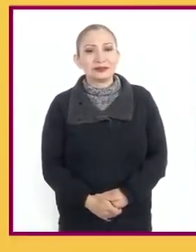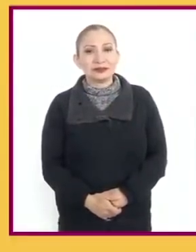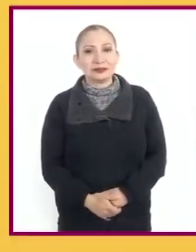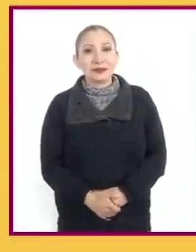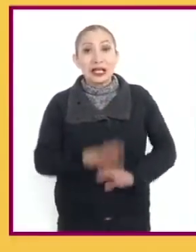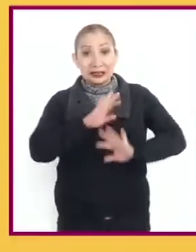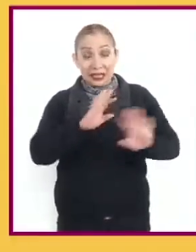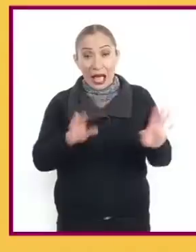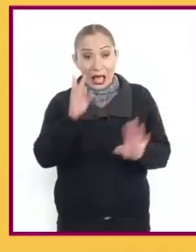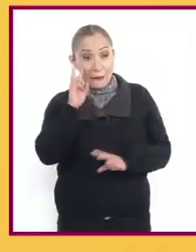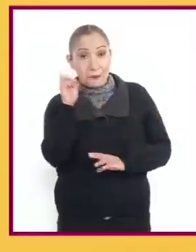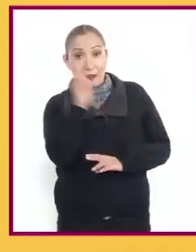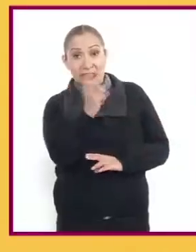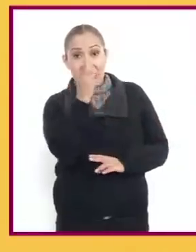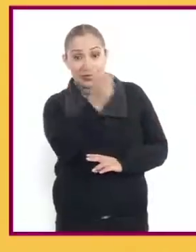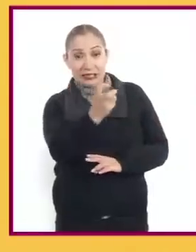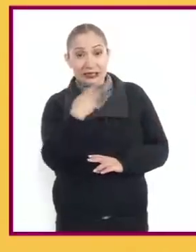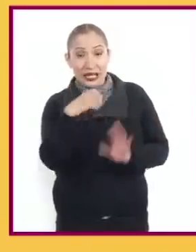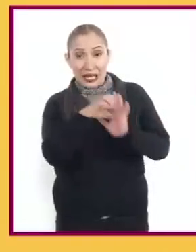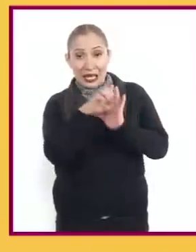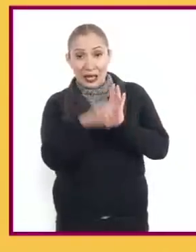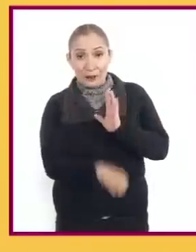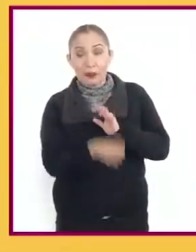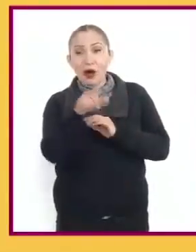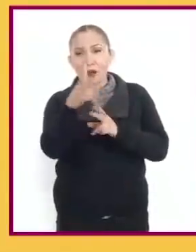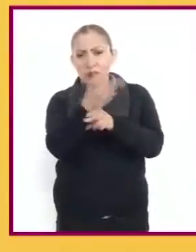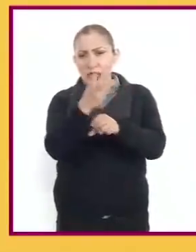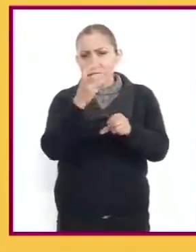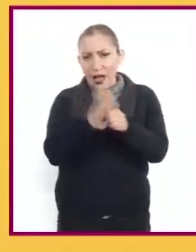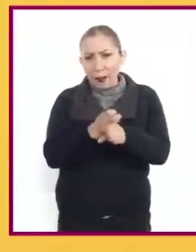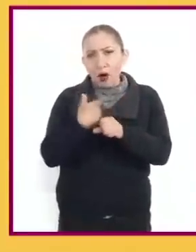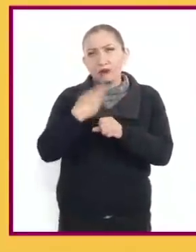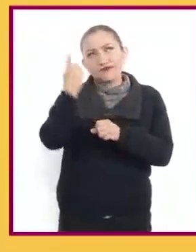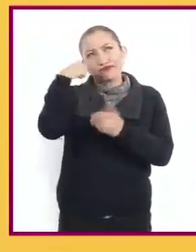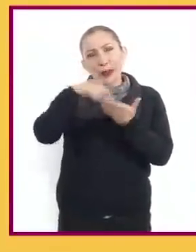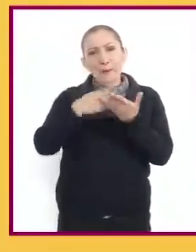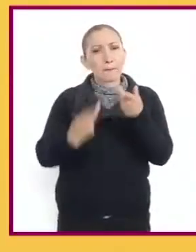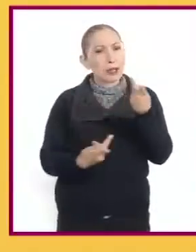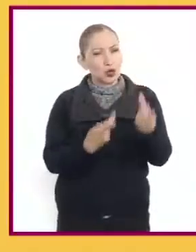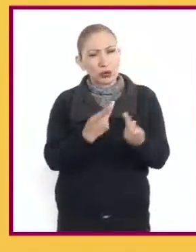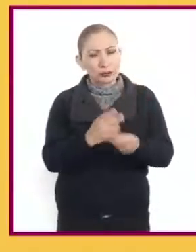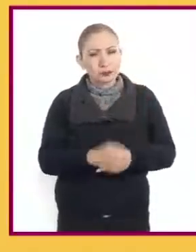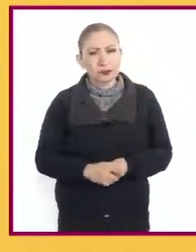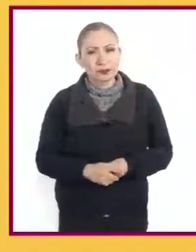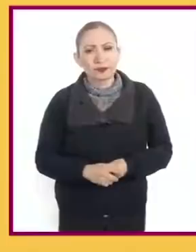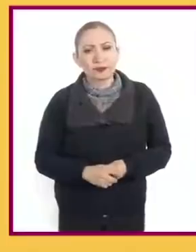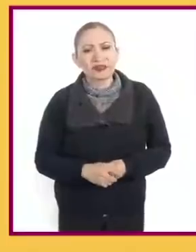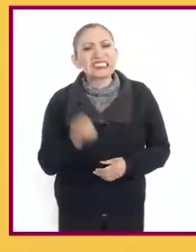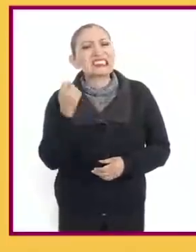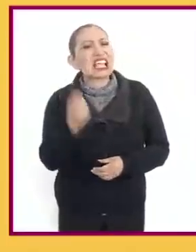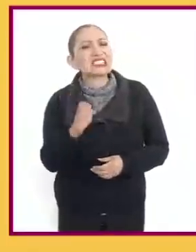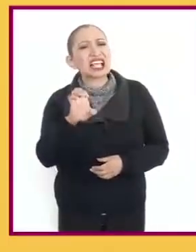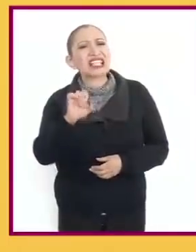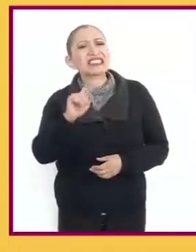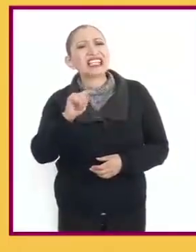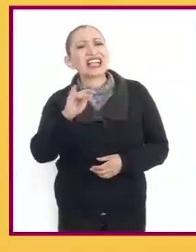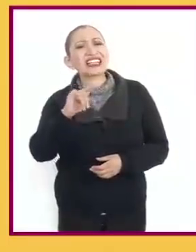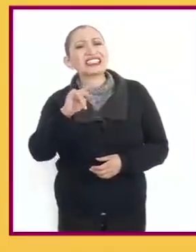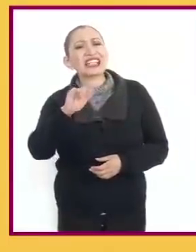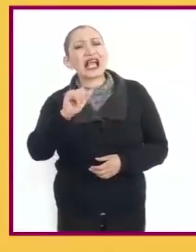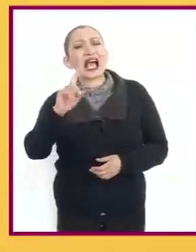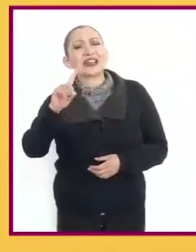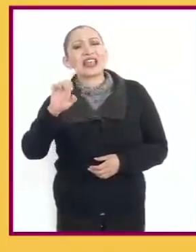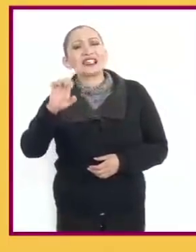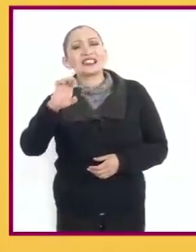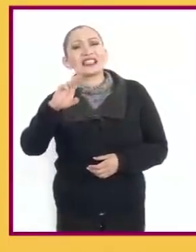Una vez que han observado este material, les invitamos a hacerse las siguientes preguntas. ¿Qué es la estadística